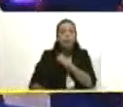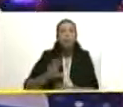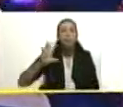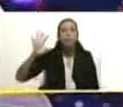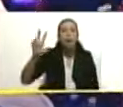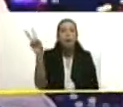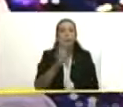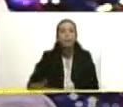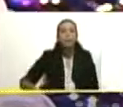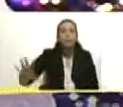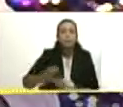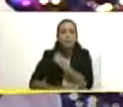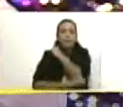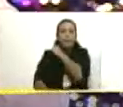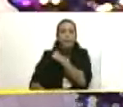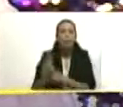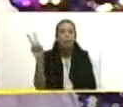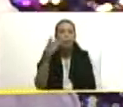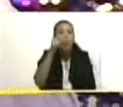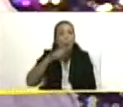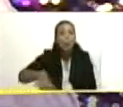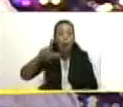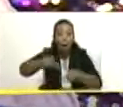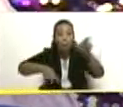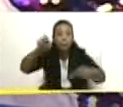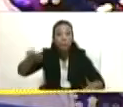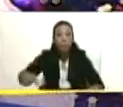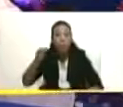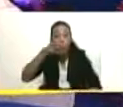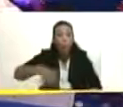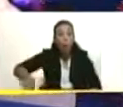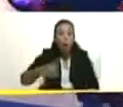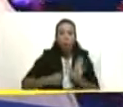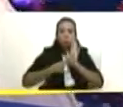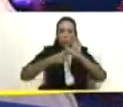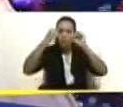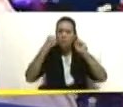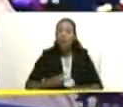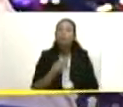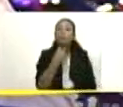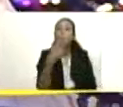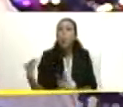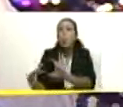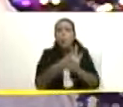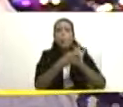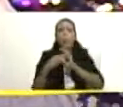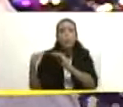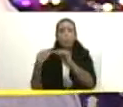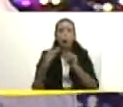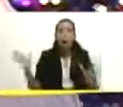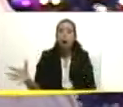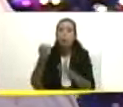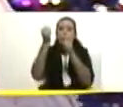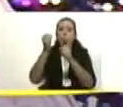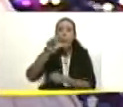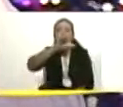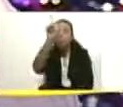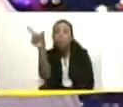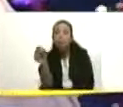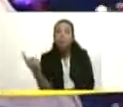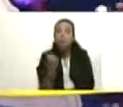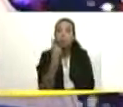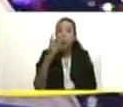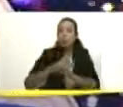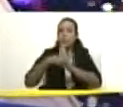patria es lo que son. Cuando el pueblo de Venezuela se ha alzado en una sola voz para rescatar su tierra,